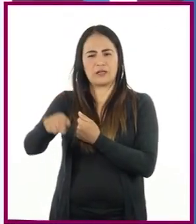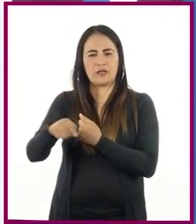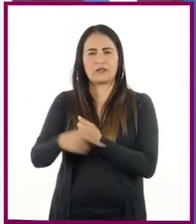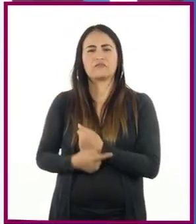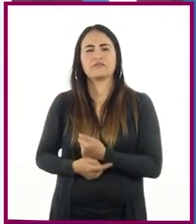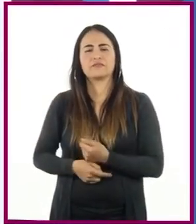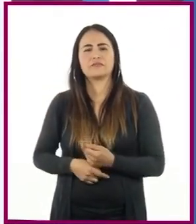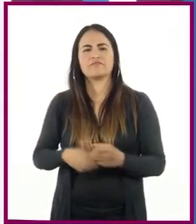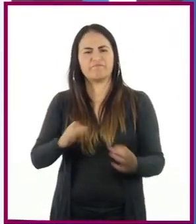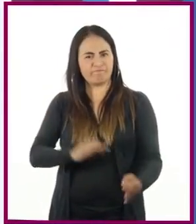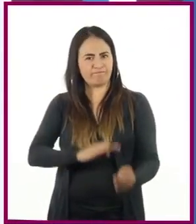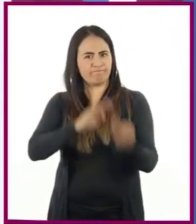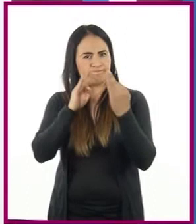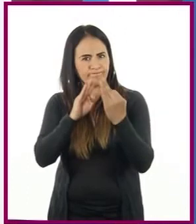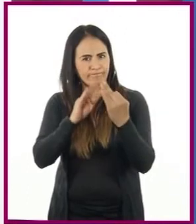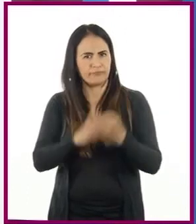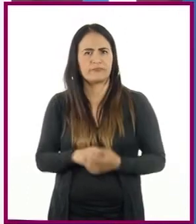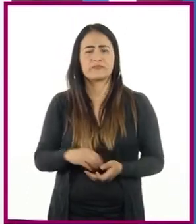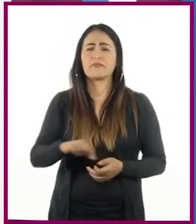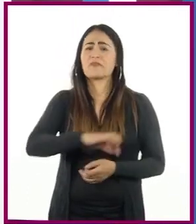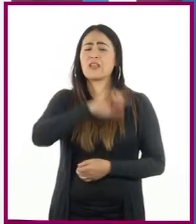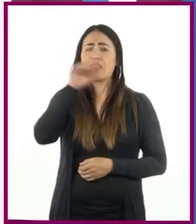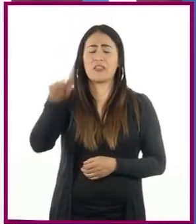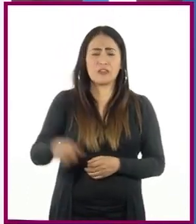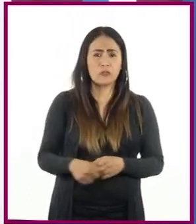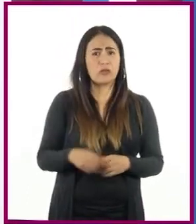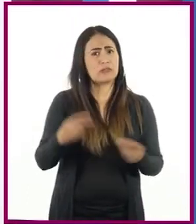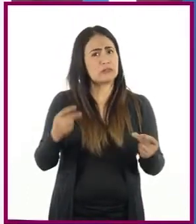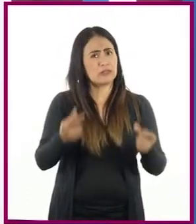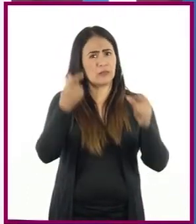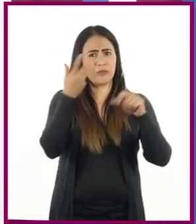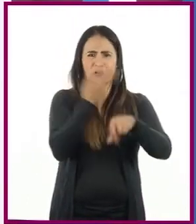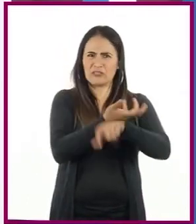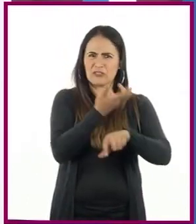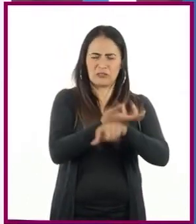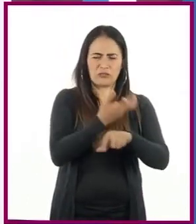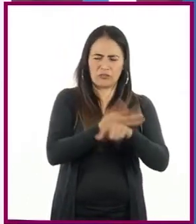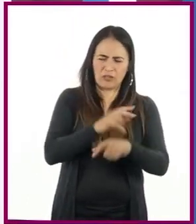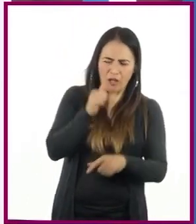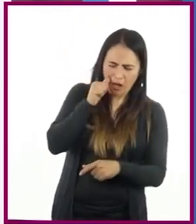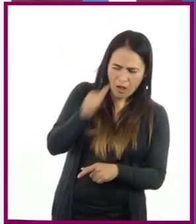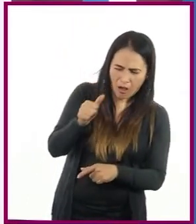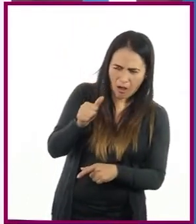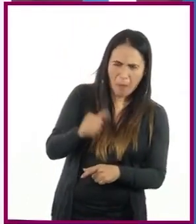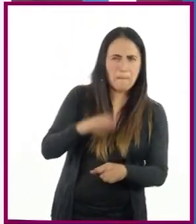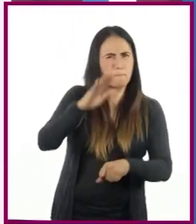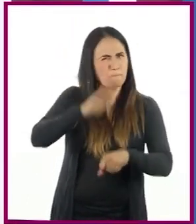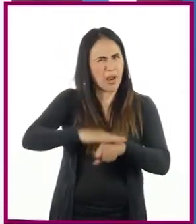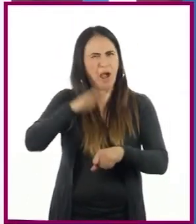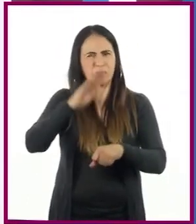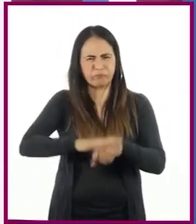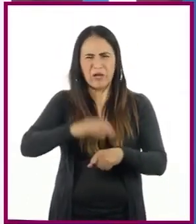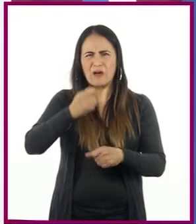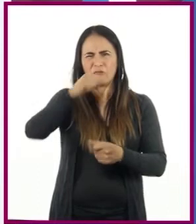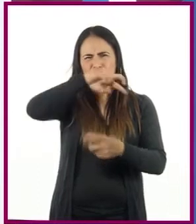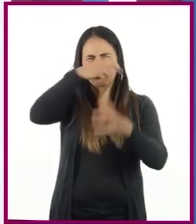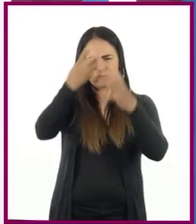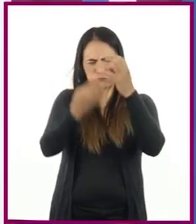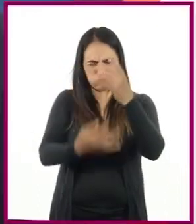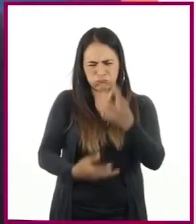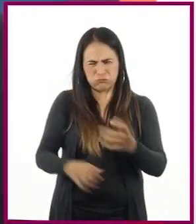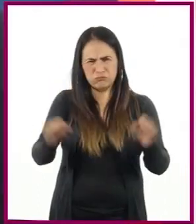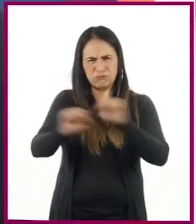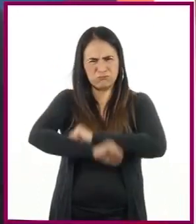Pascua, lo que provocó una reacción norteamericana con más bombardeos. Parecía que la situación se había